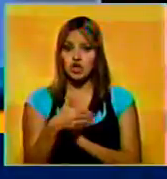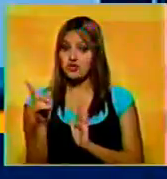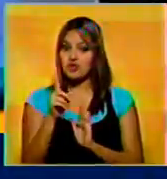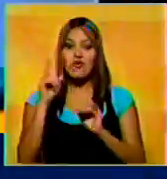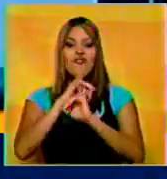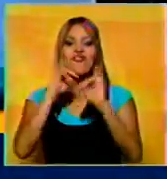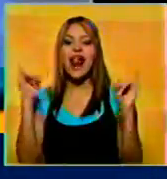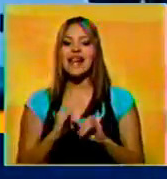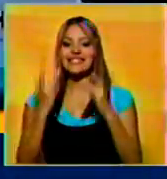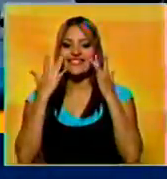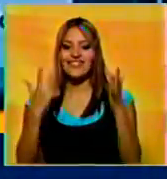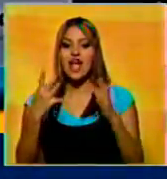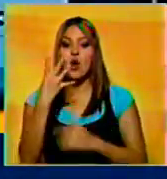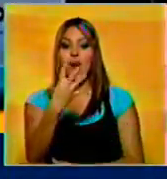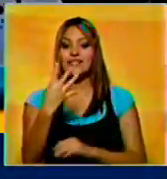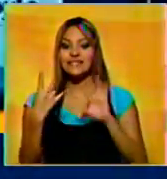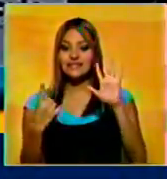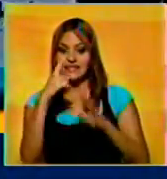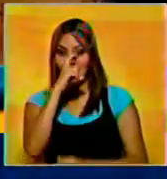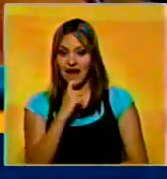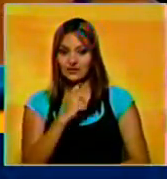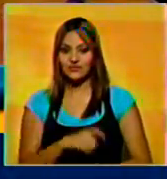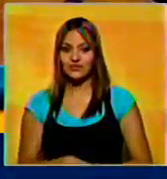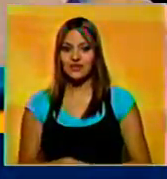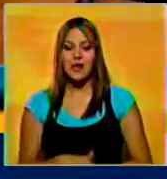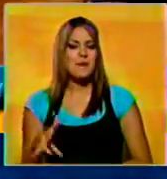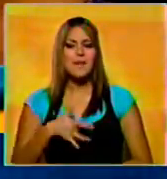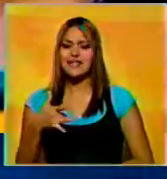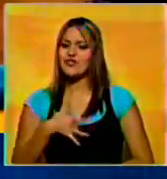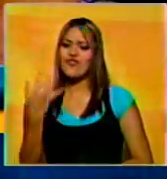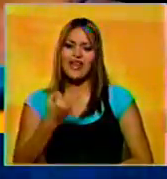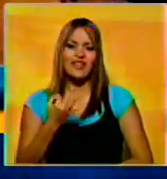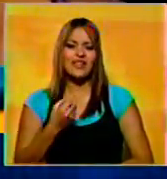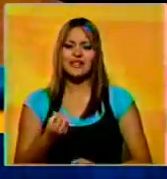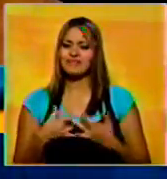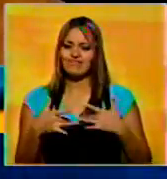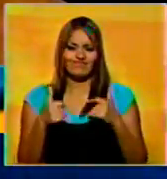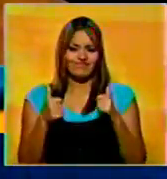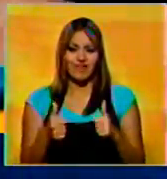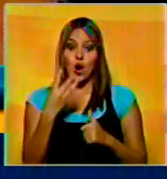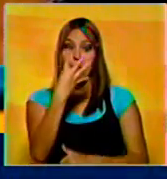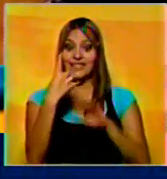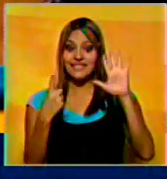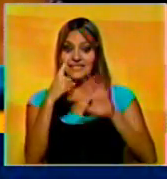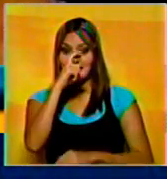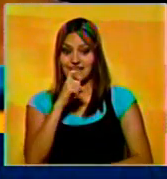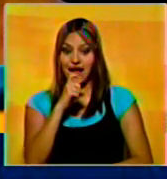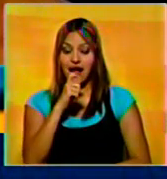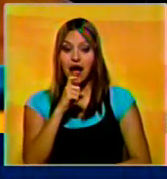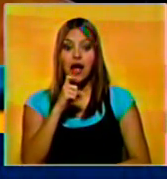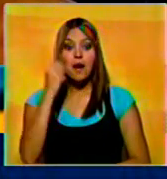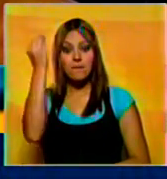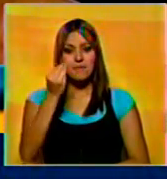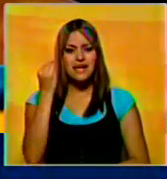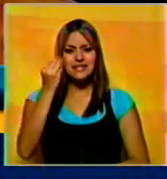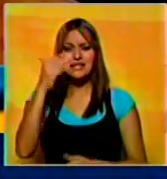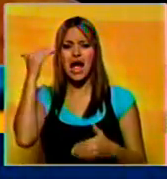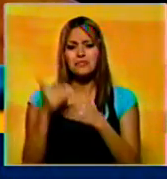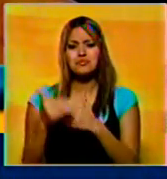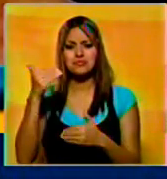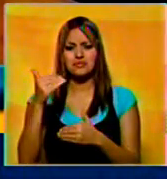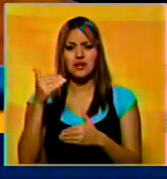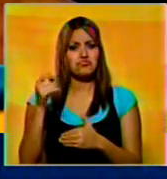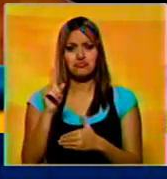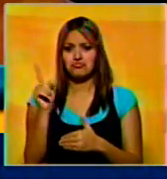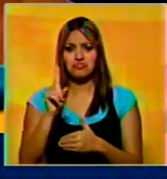su embarazo a sus 46 años. Me siento realmente fantástica, tengo 46 años y ya piensas que pasaste esa etapa